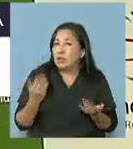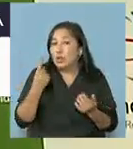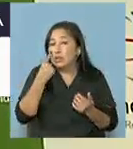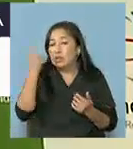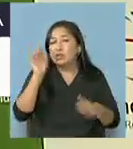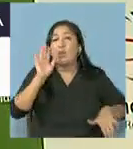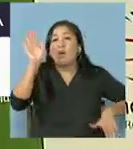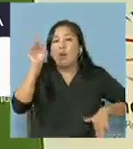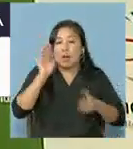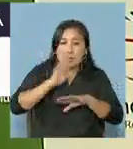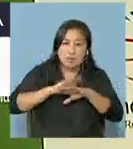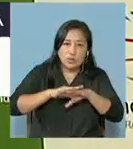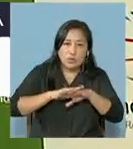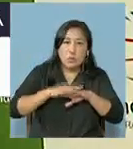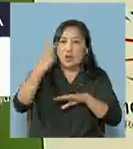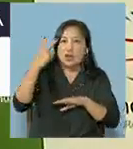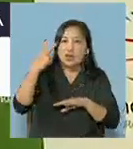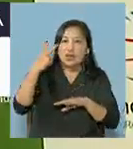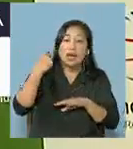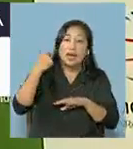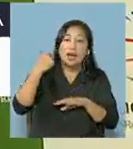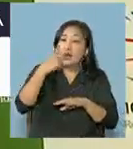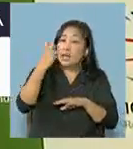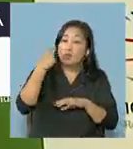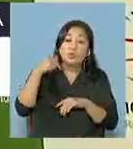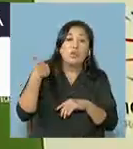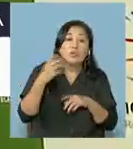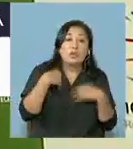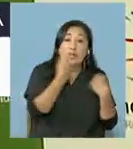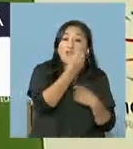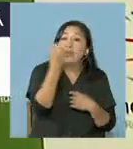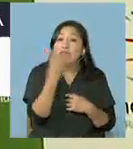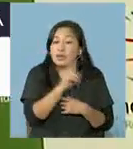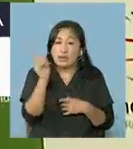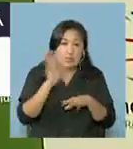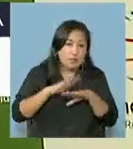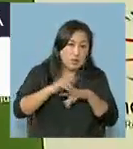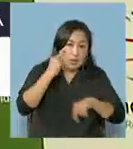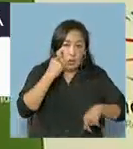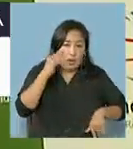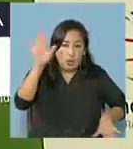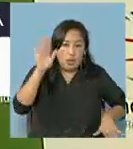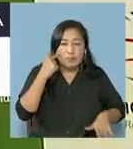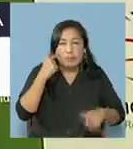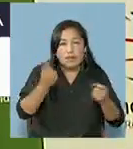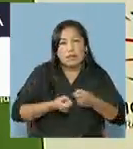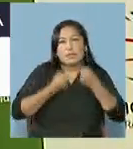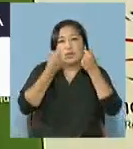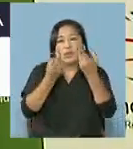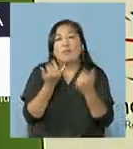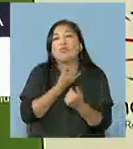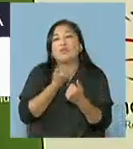municipio de Humahuaca, que es el sistema de energía de los puestos, pero es un detalle menor. Así que también se lo estamos entregando a